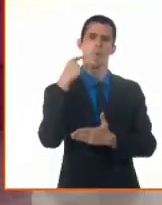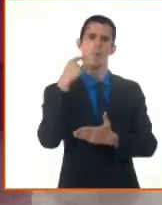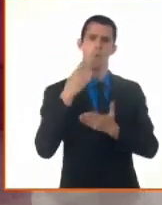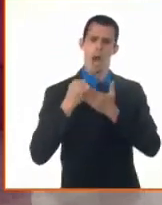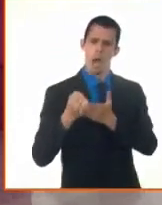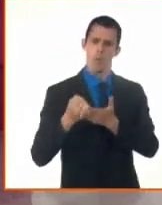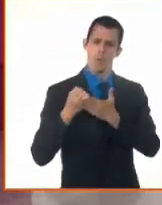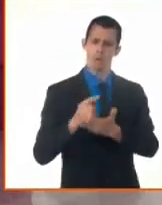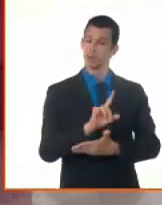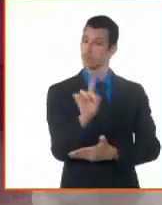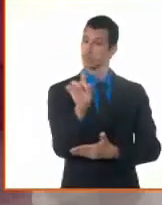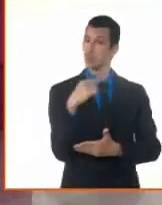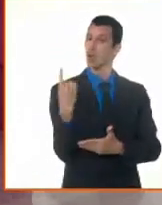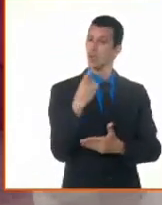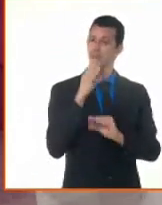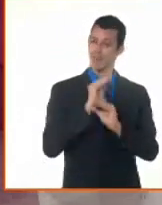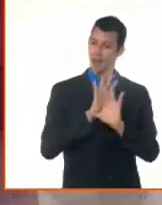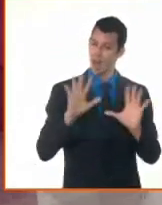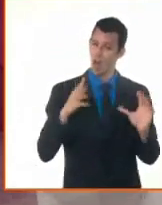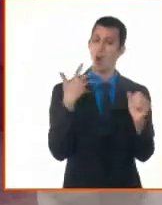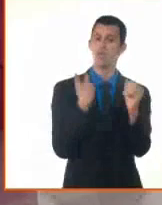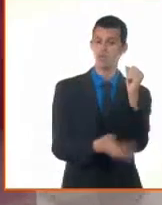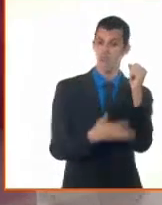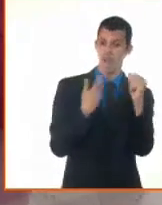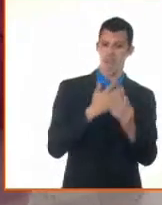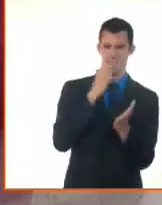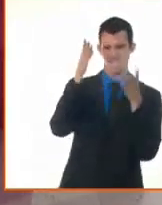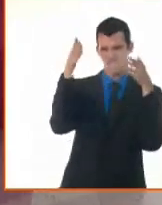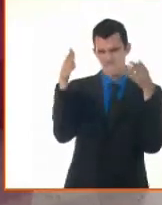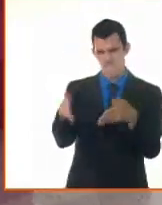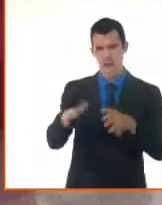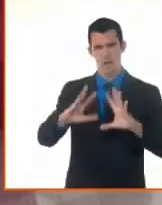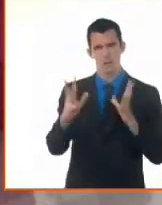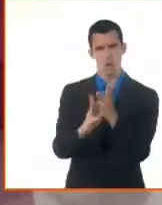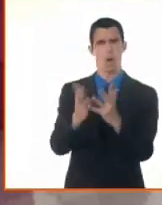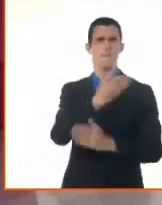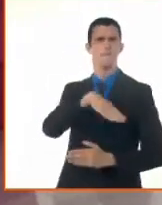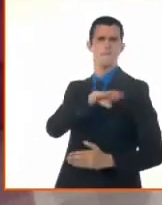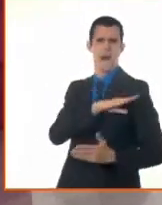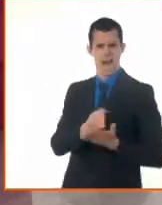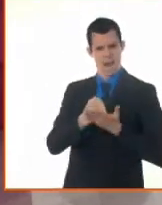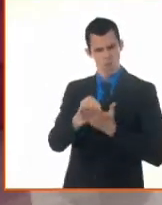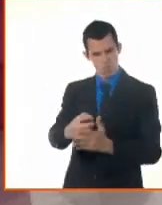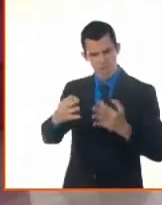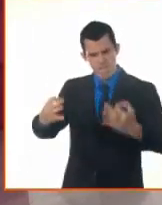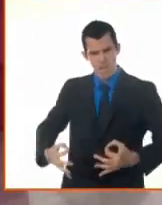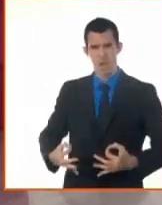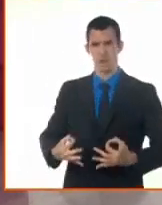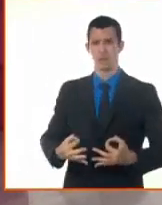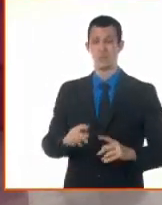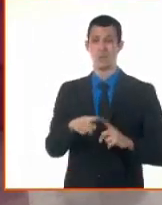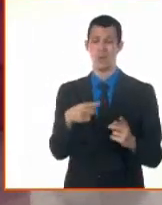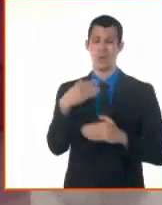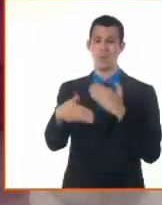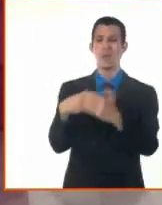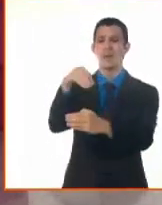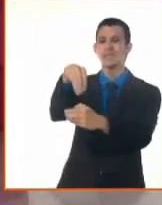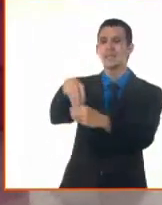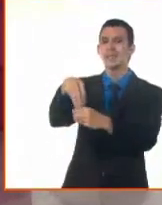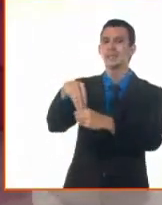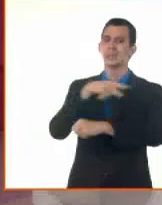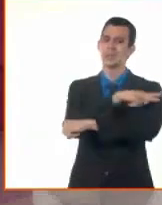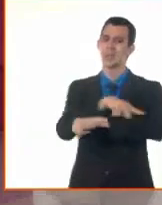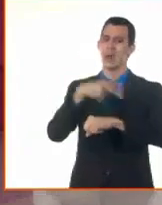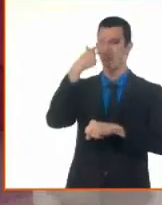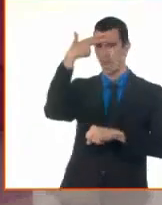la cumbre iberoamericana en la pacificación y en la solución de ciertos problemas haitianos la